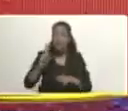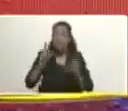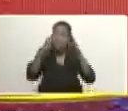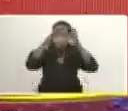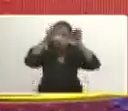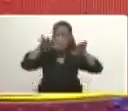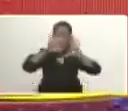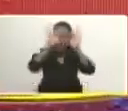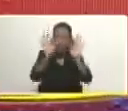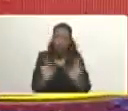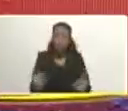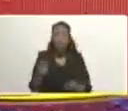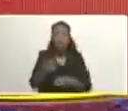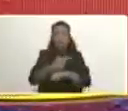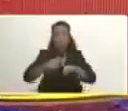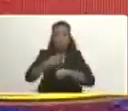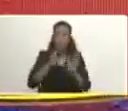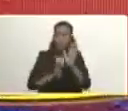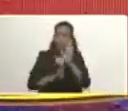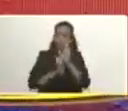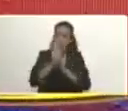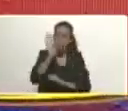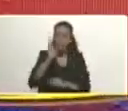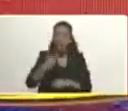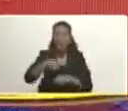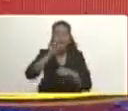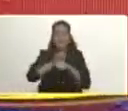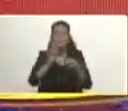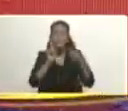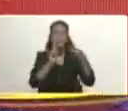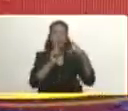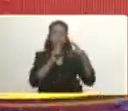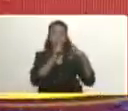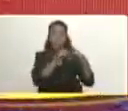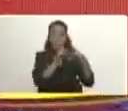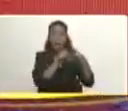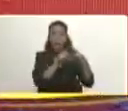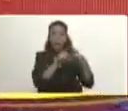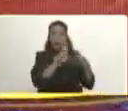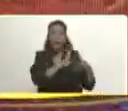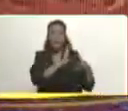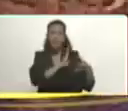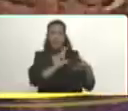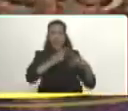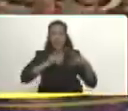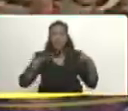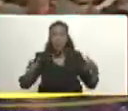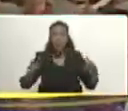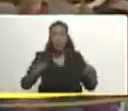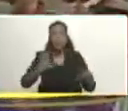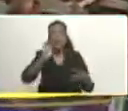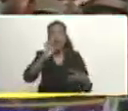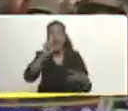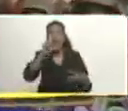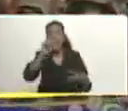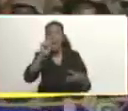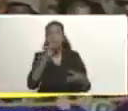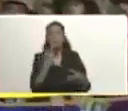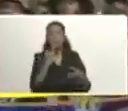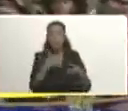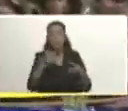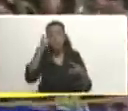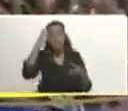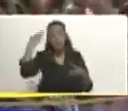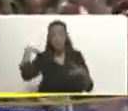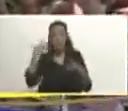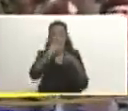de un gobierno progresista. La primera etapa pertenece al general en jefe Eleazar López Contreras, quien deja claro